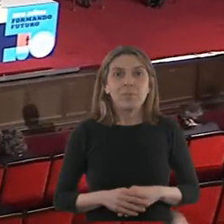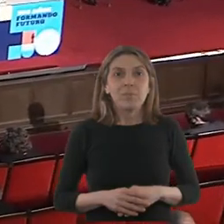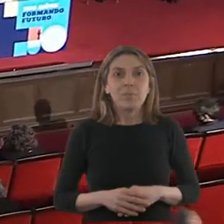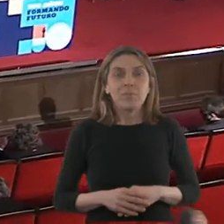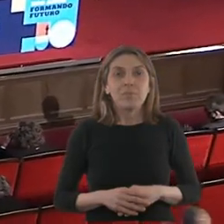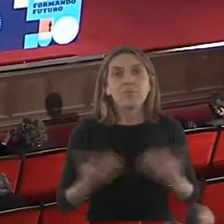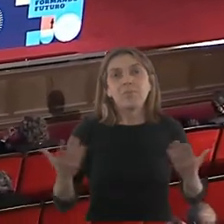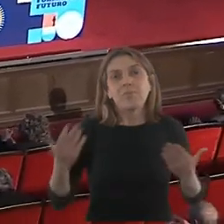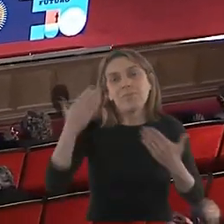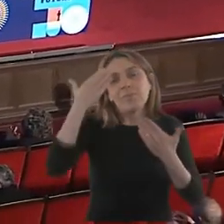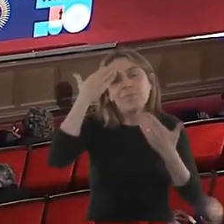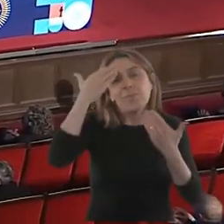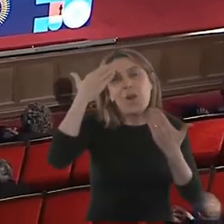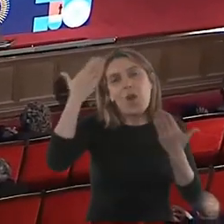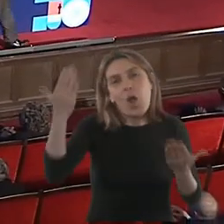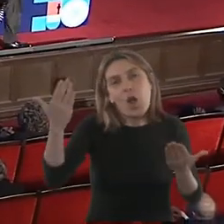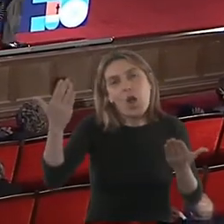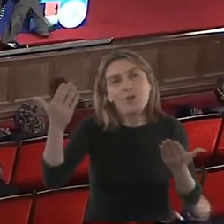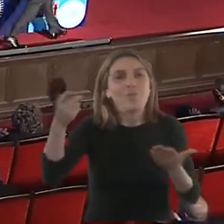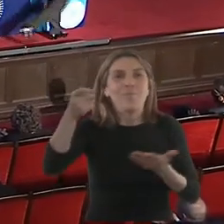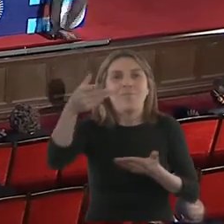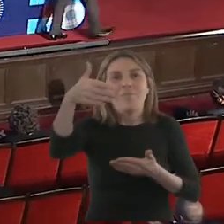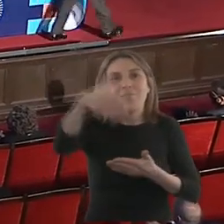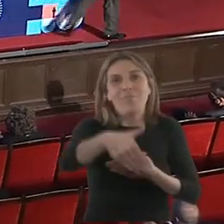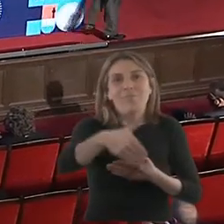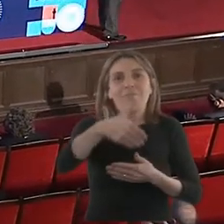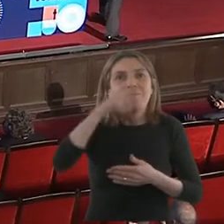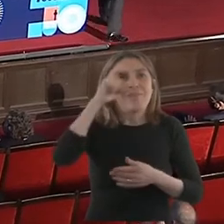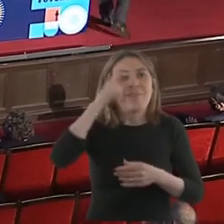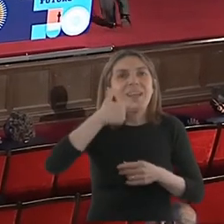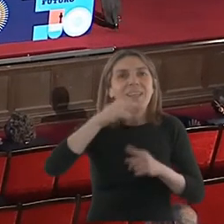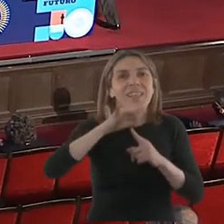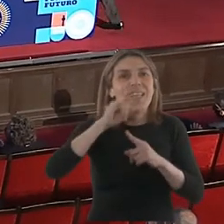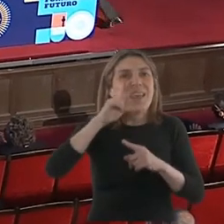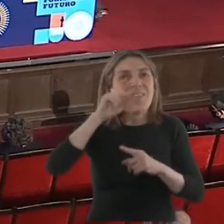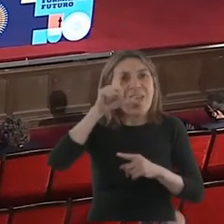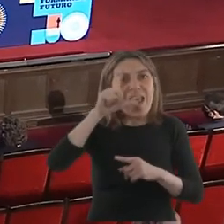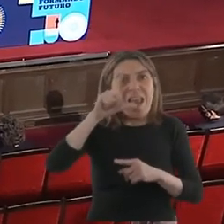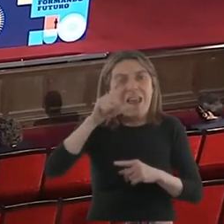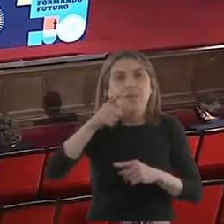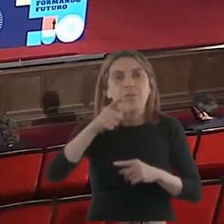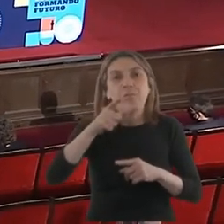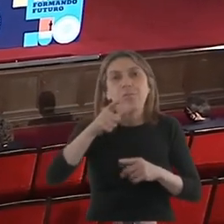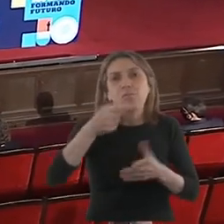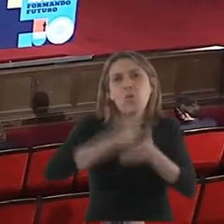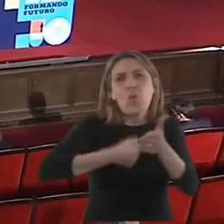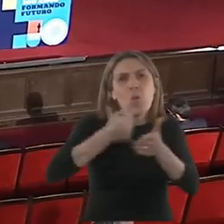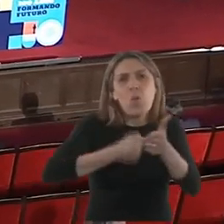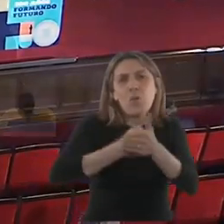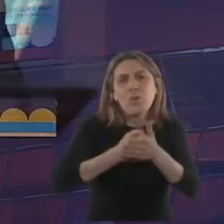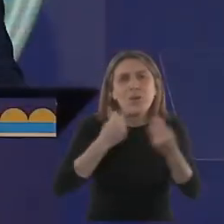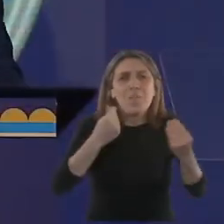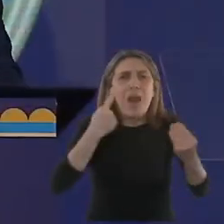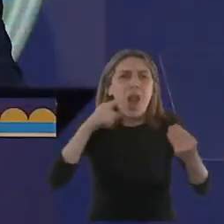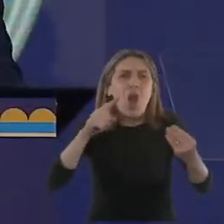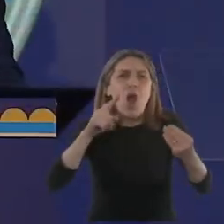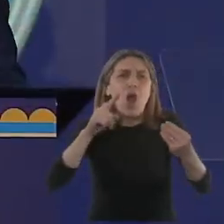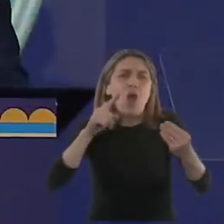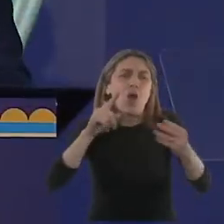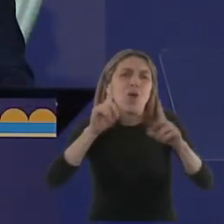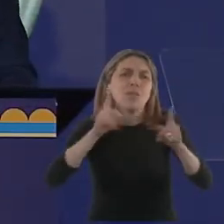Un honor tener a Pérez Esquivel, uno de los luchadores por la paz y contra la